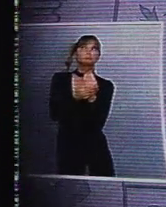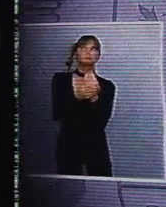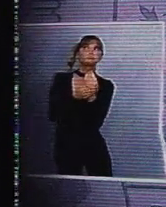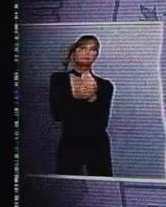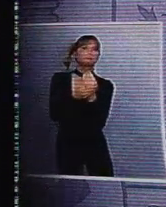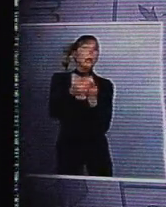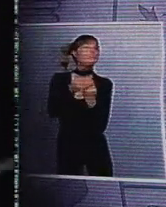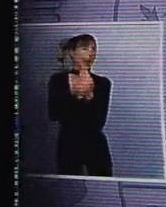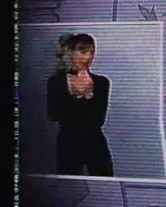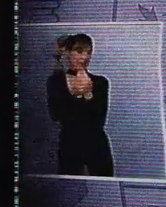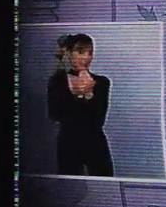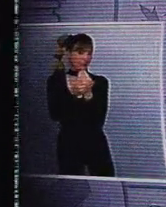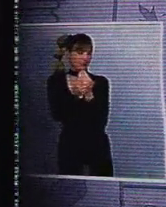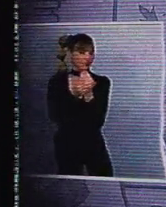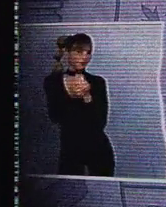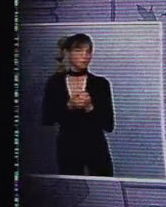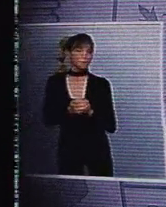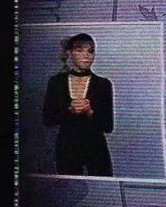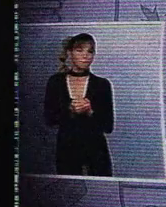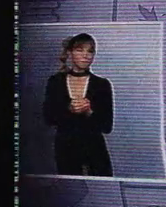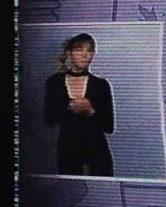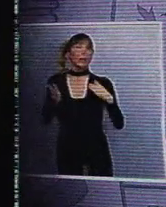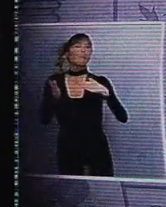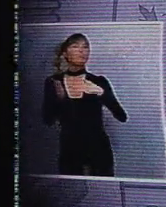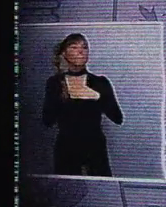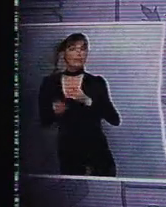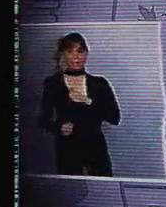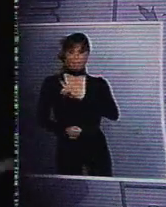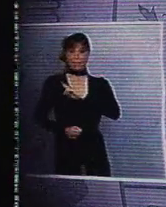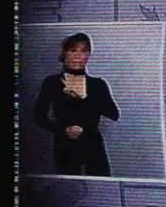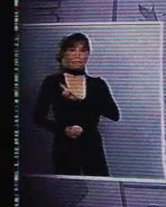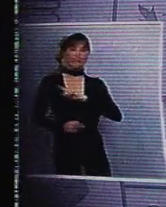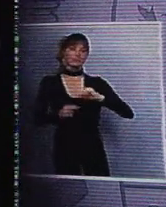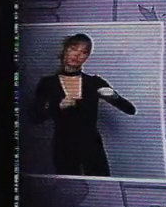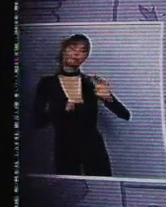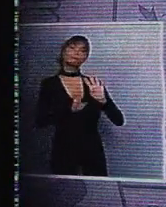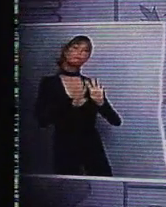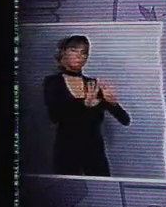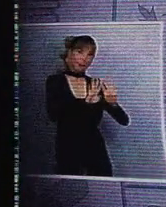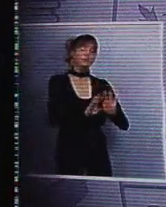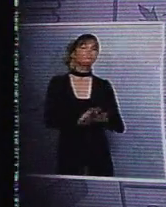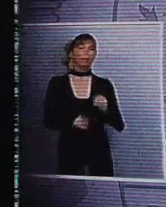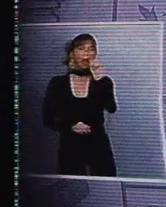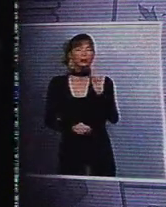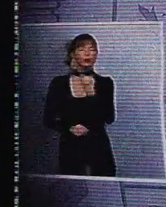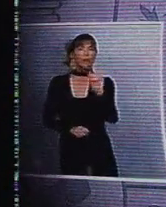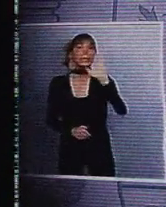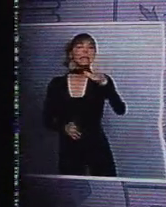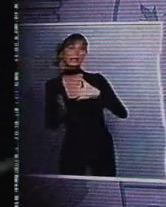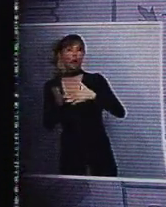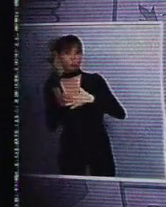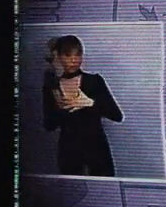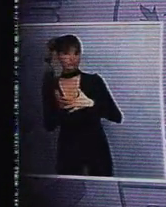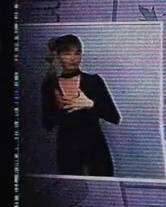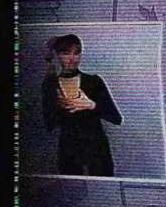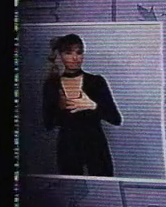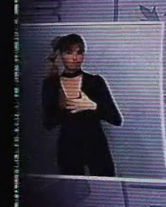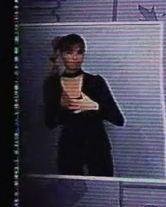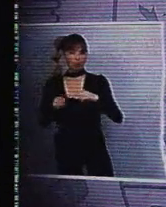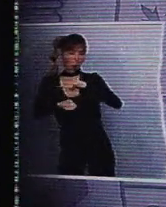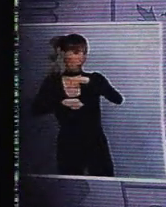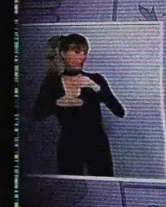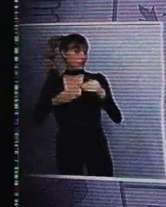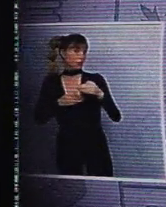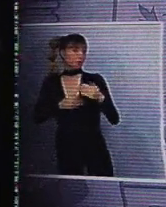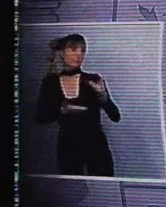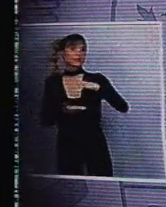previas dejando que el desastre golpeara sin preparación alguna además los radares meteorológicos herramientas básicas